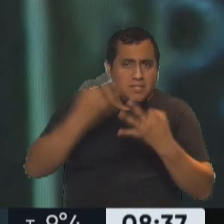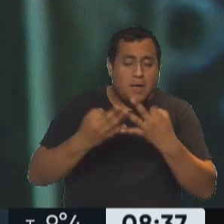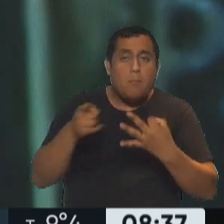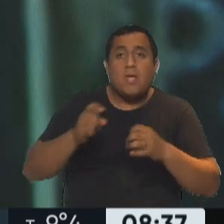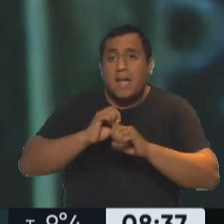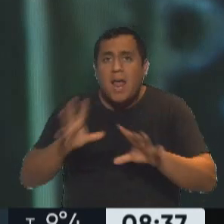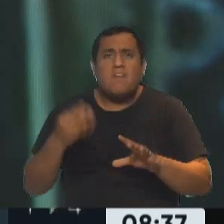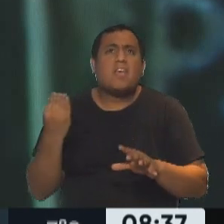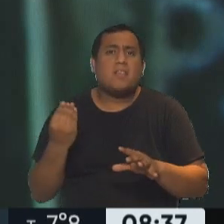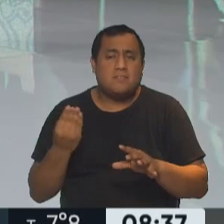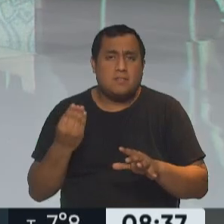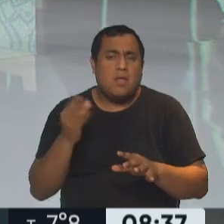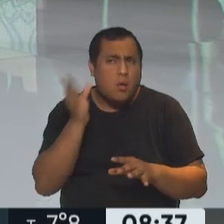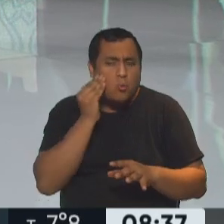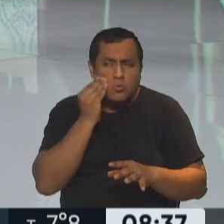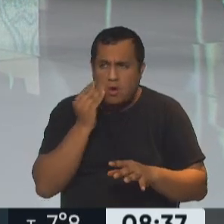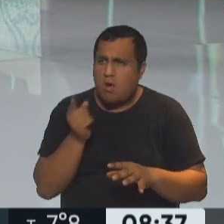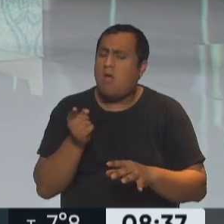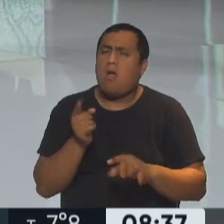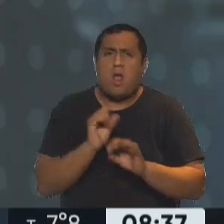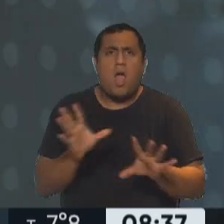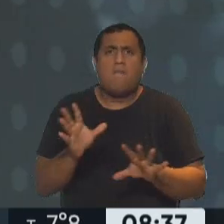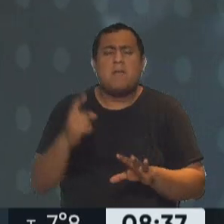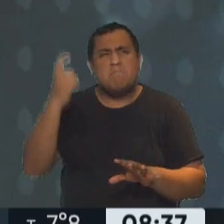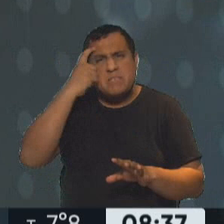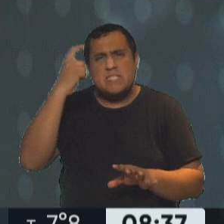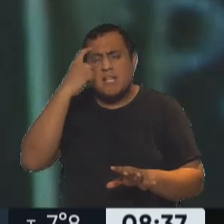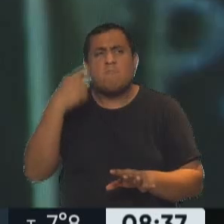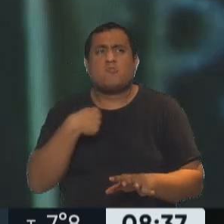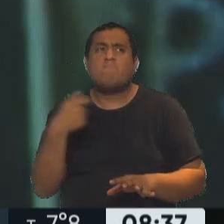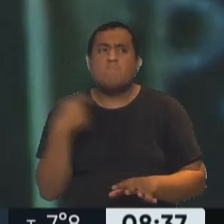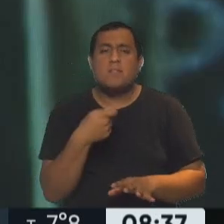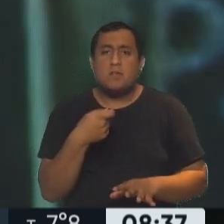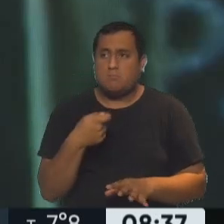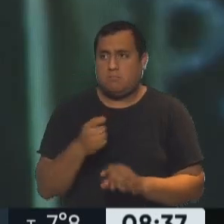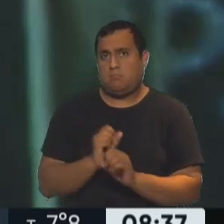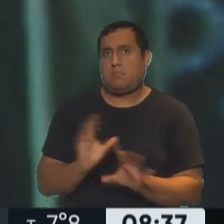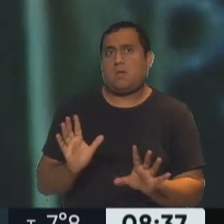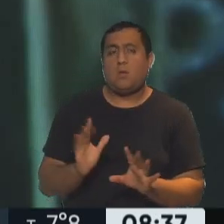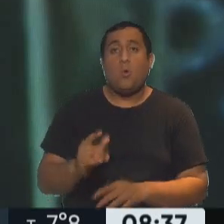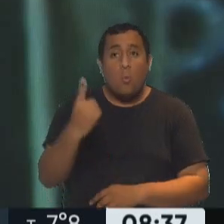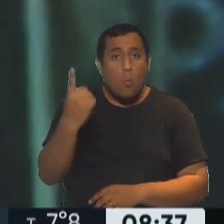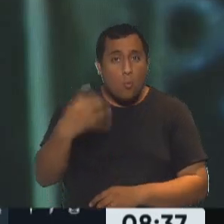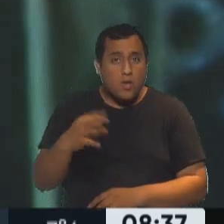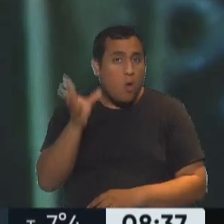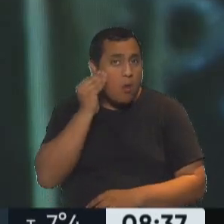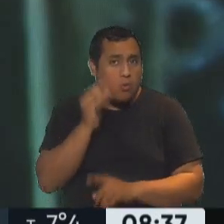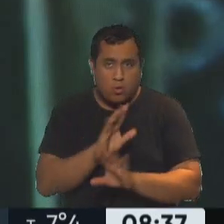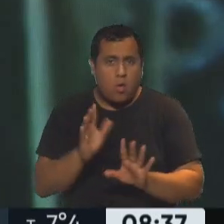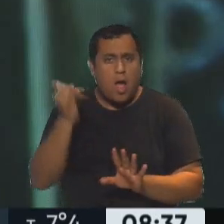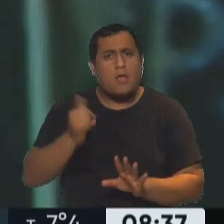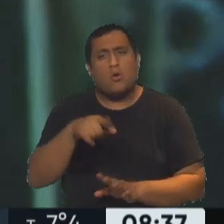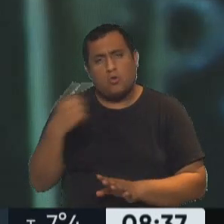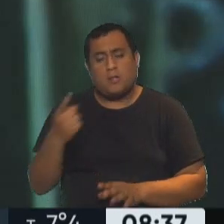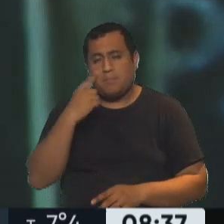grave es lo que estamos escuchando. Es la intencionalidad, claro, que tiene, cual, ¿no? El pensamiento que tiene. Que te decía, ¿no? Por otra parte, no es la única, hay otra, escucha,